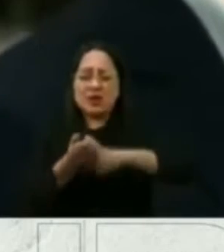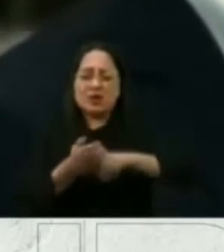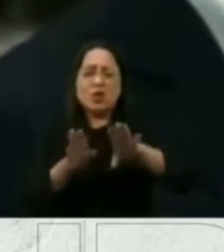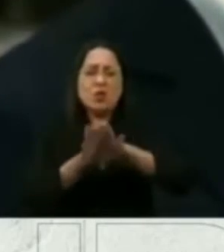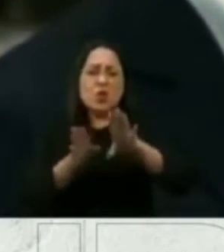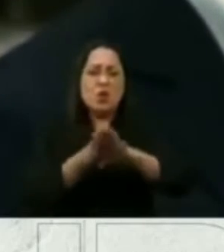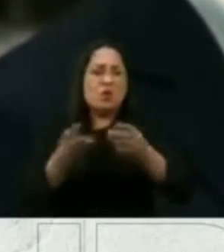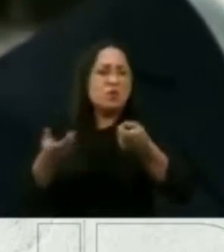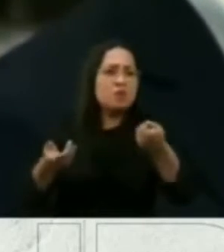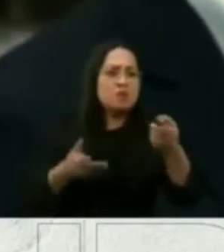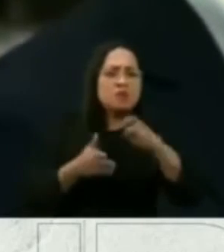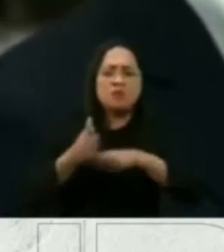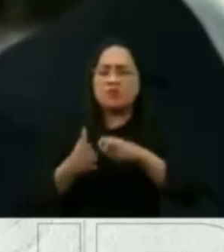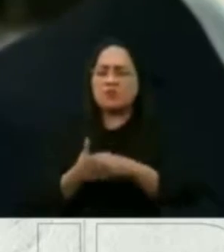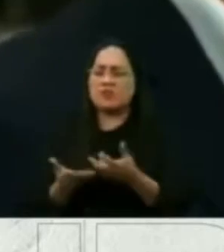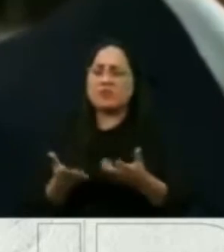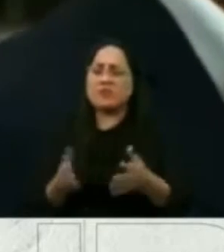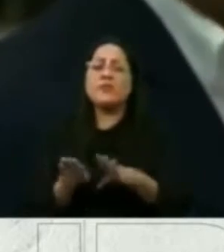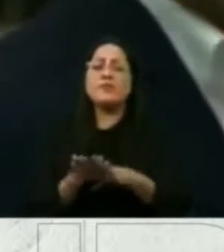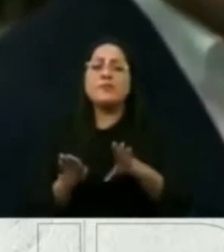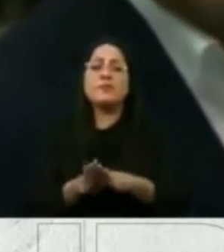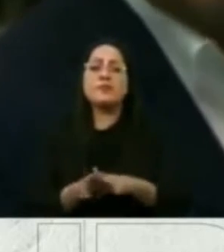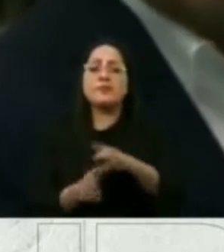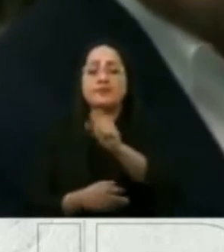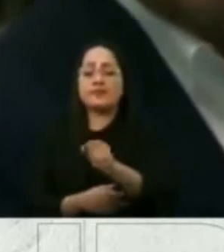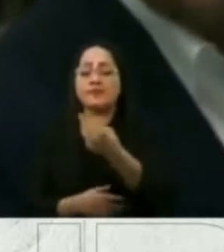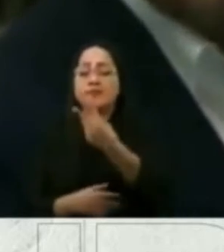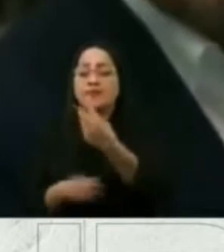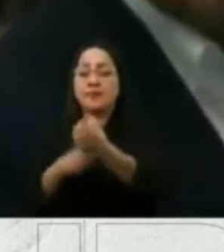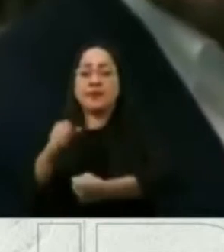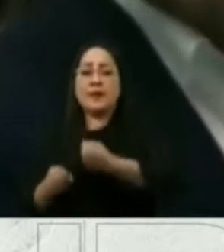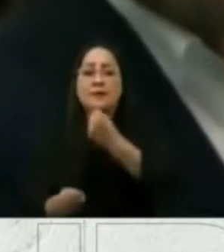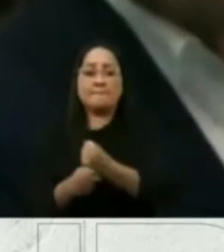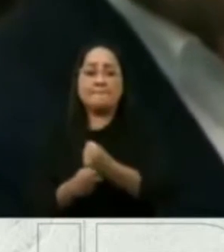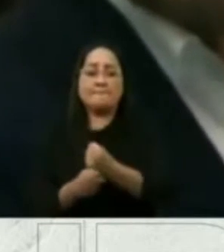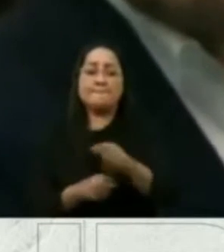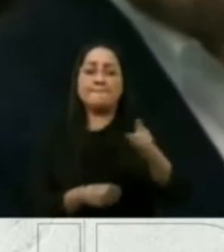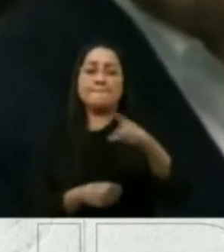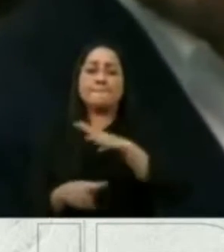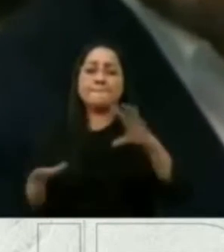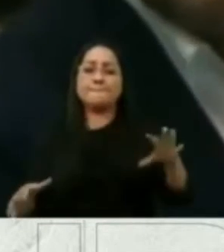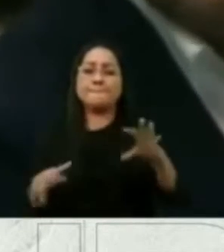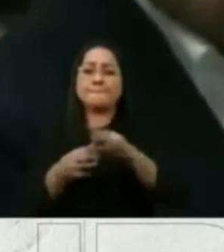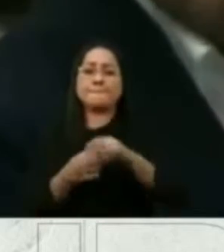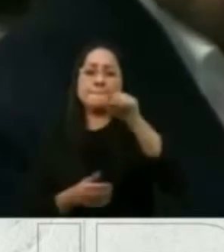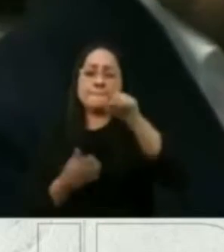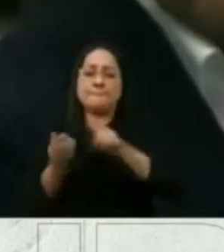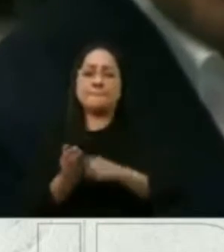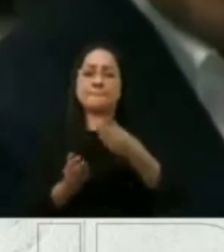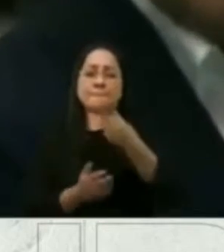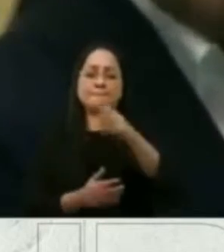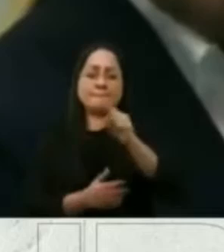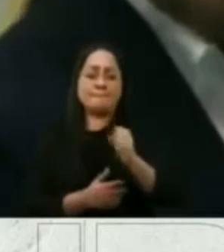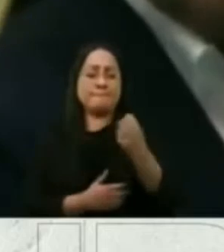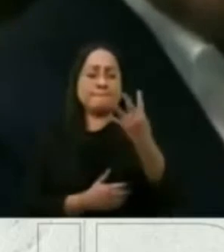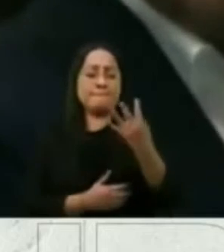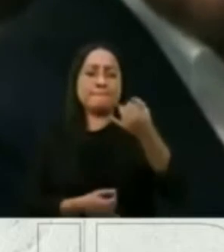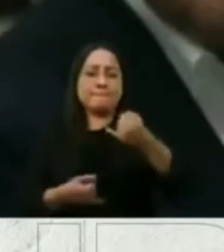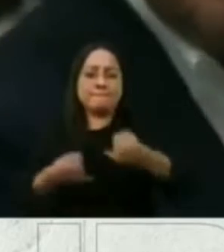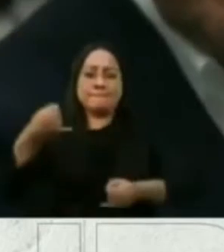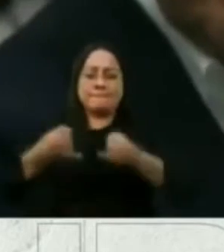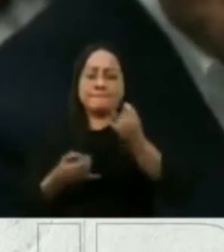Judicial. En 23 años, y teniendo un conjunto de 1,364 juzgadores, solo han